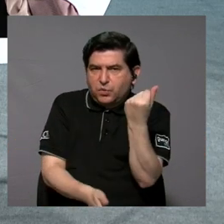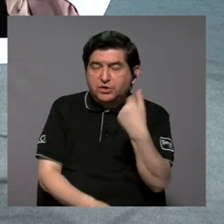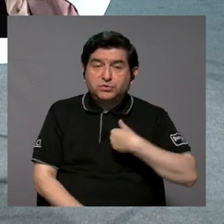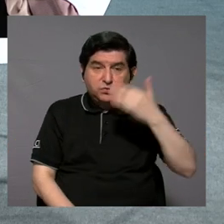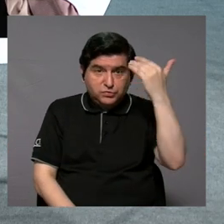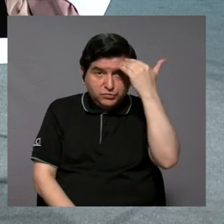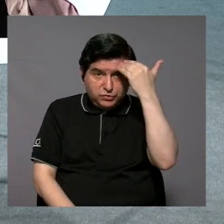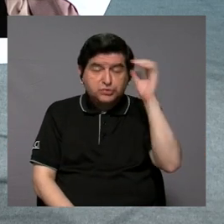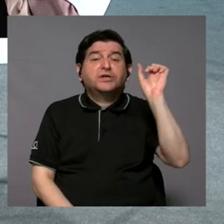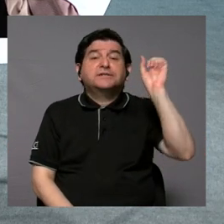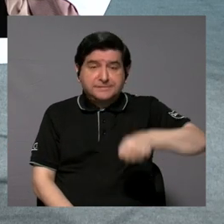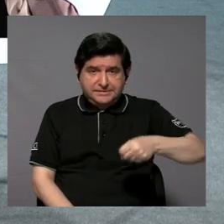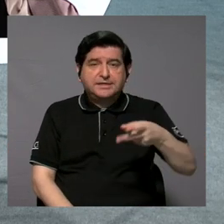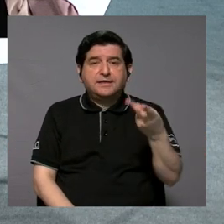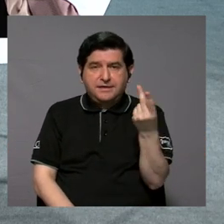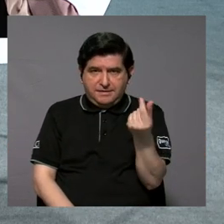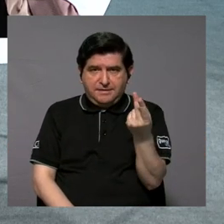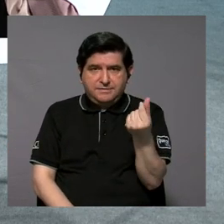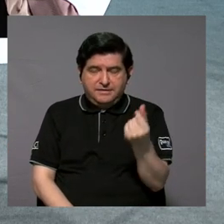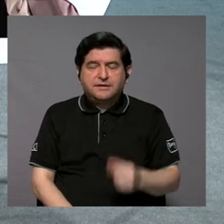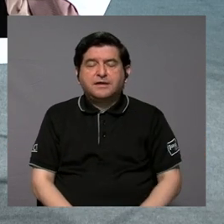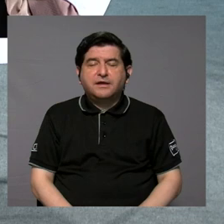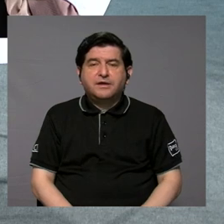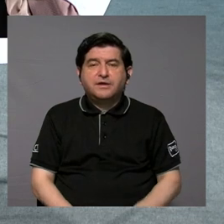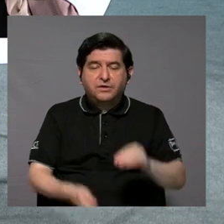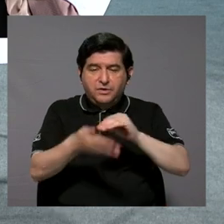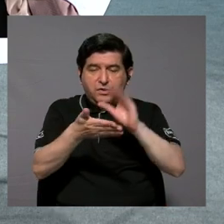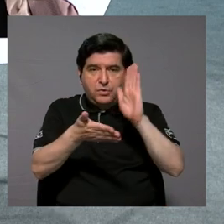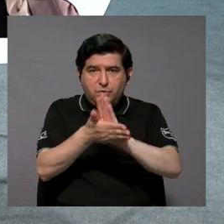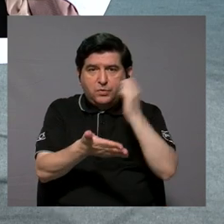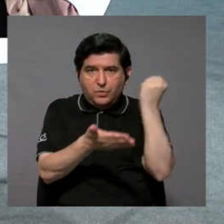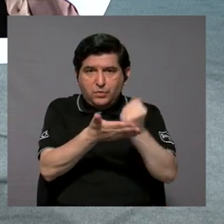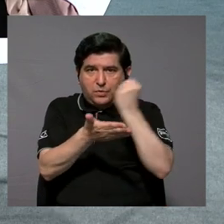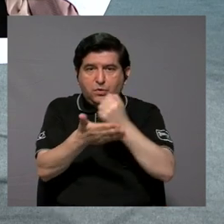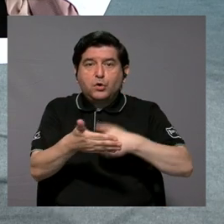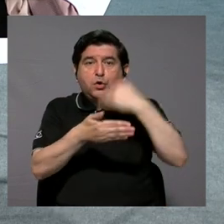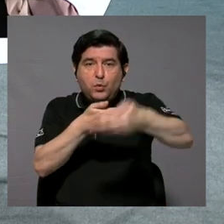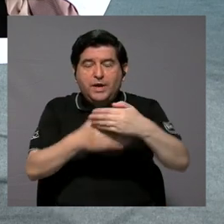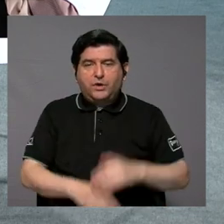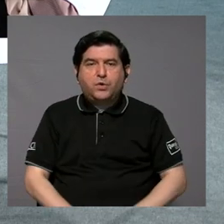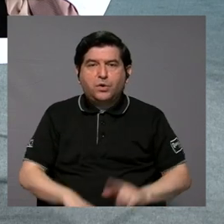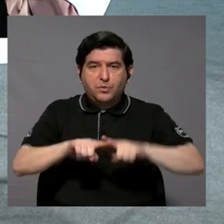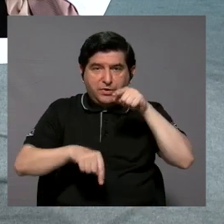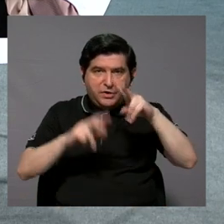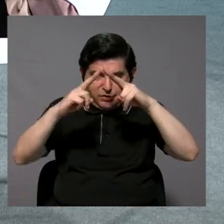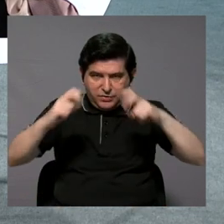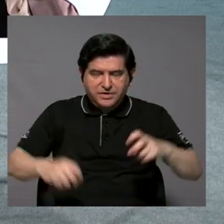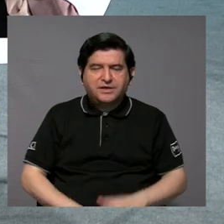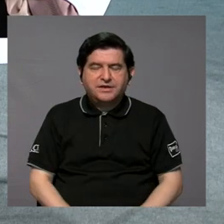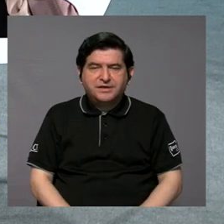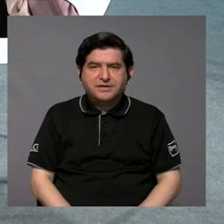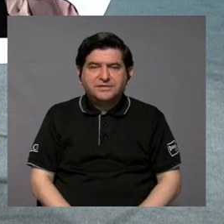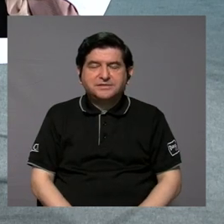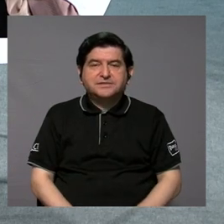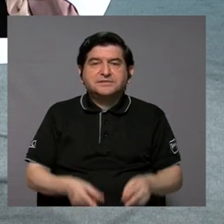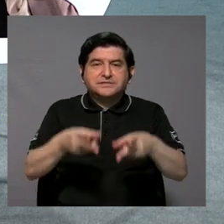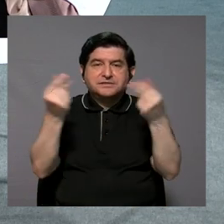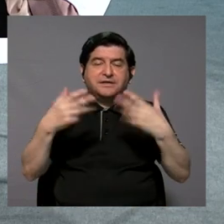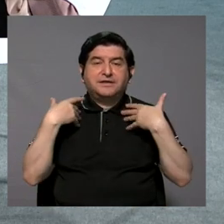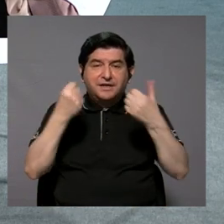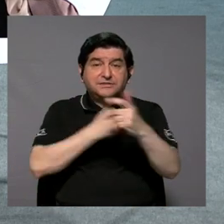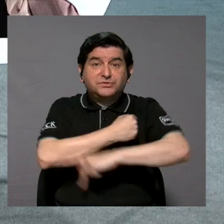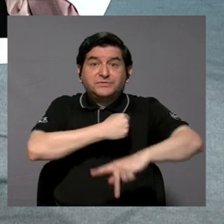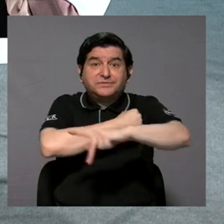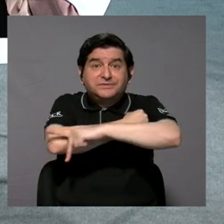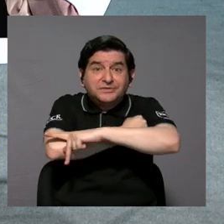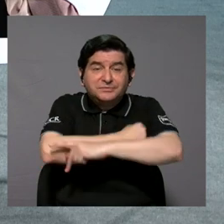yo sé que va a haber un costo si hay que colocar el etiquetado frontal después. Pero también si usted analiza los costos en salud que tiene este